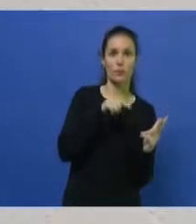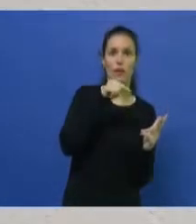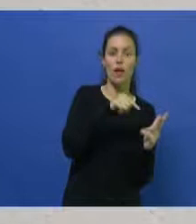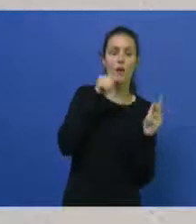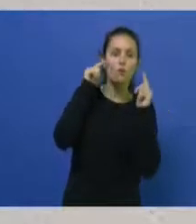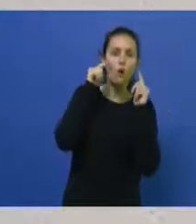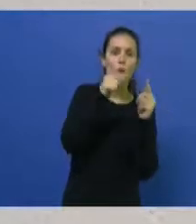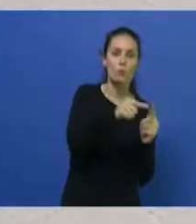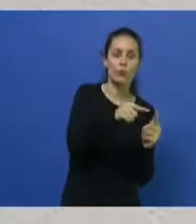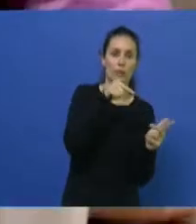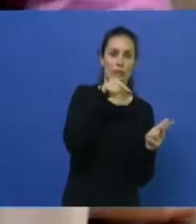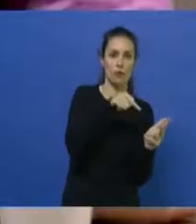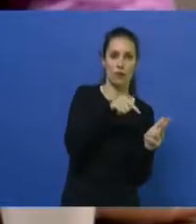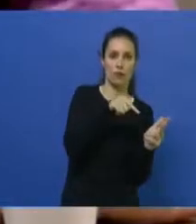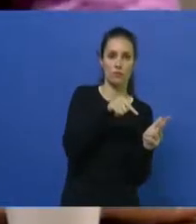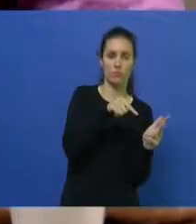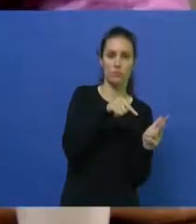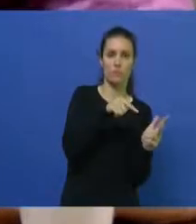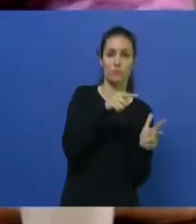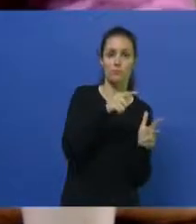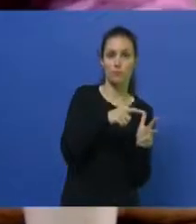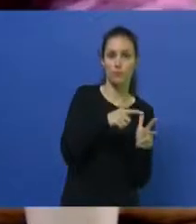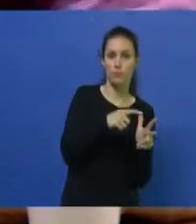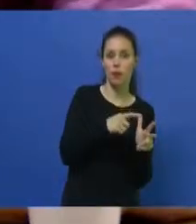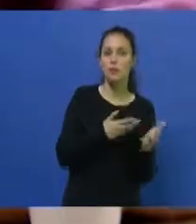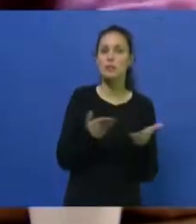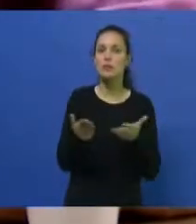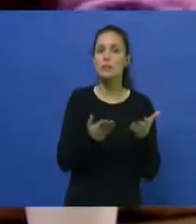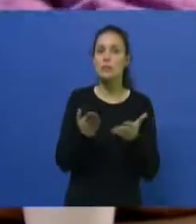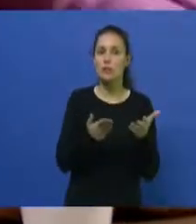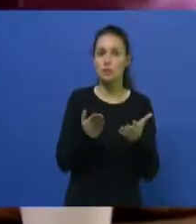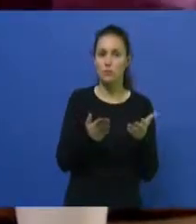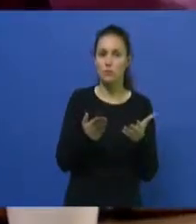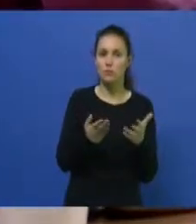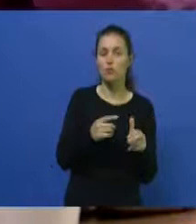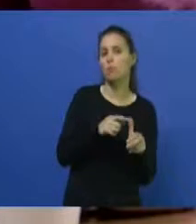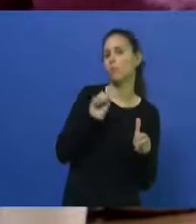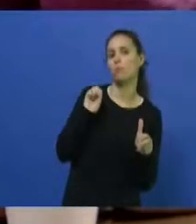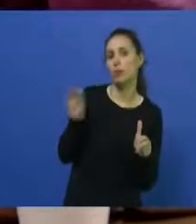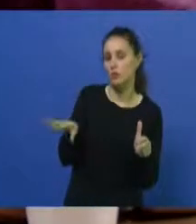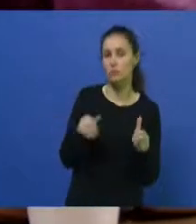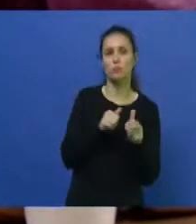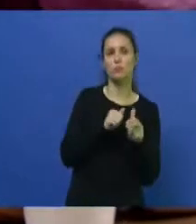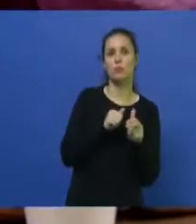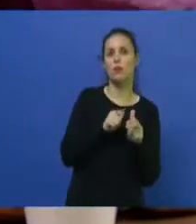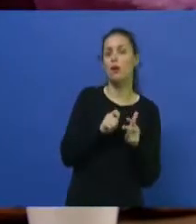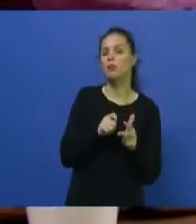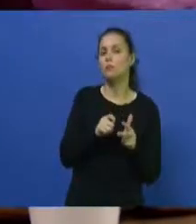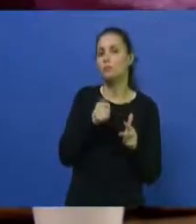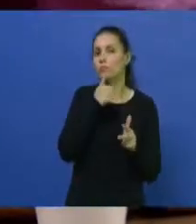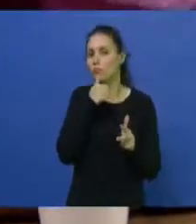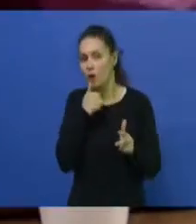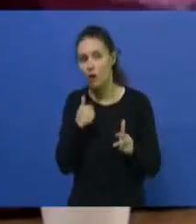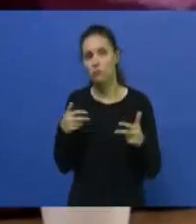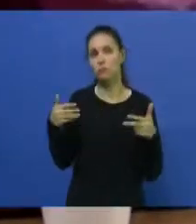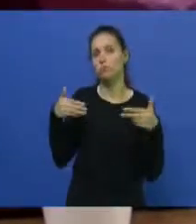que no pueden faltar. La prestación de los servicios, basura, riego, calles, etc.